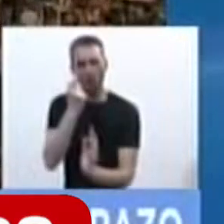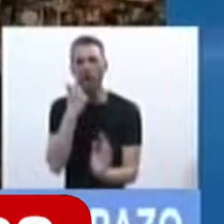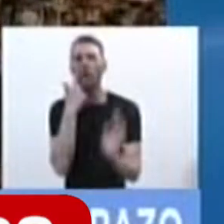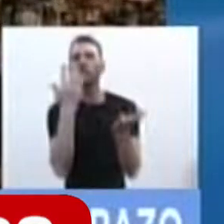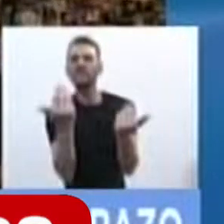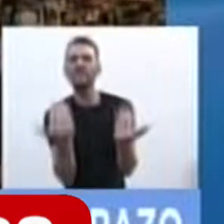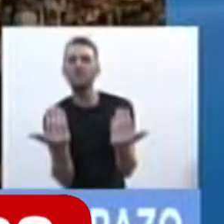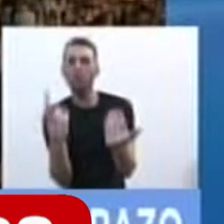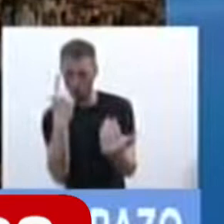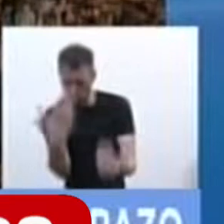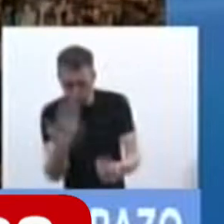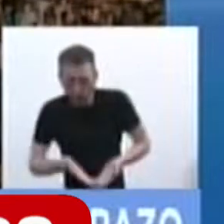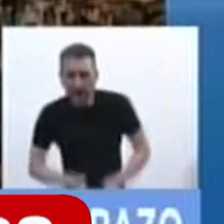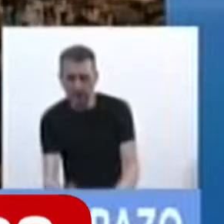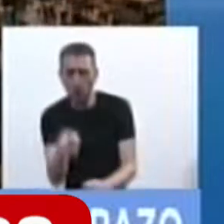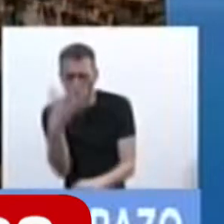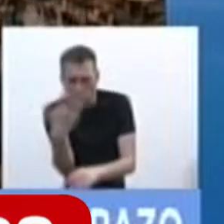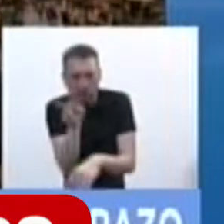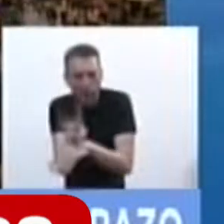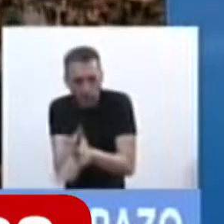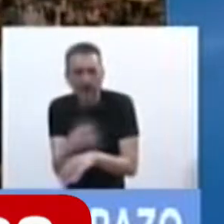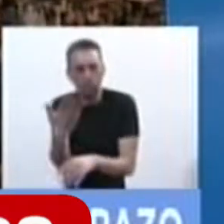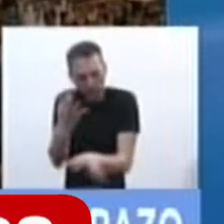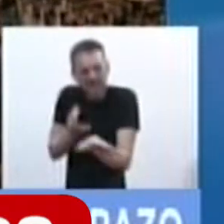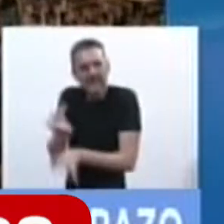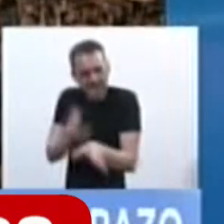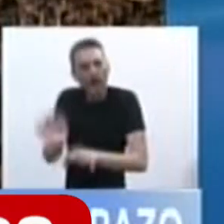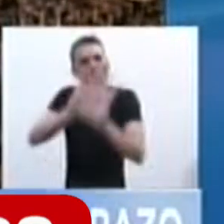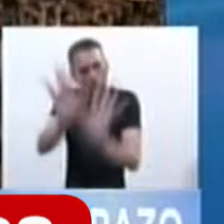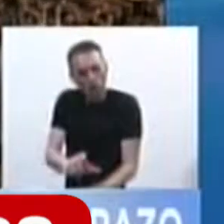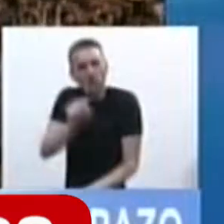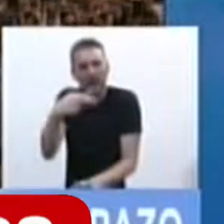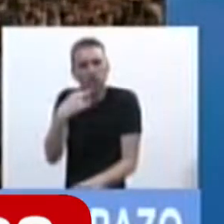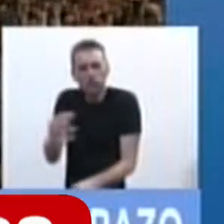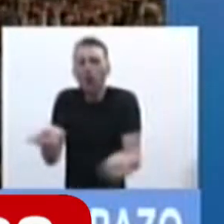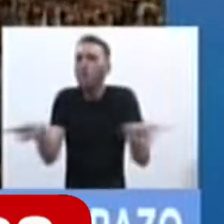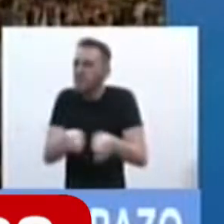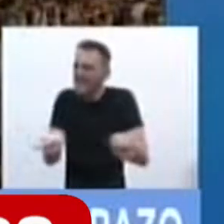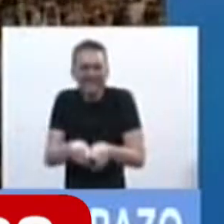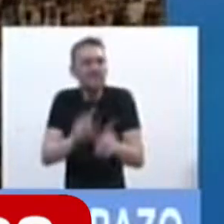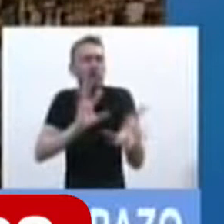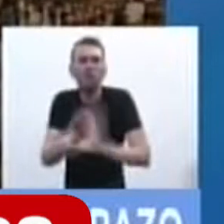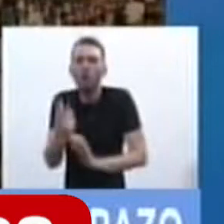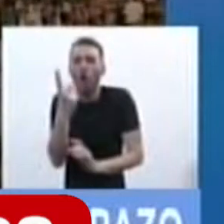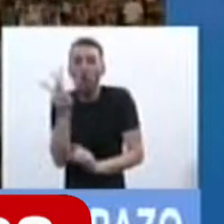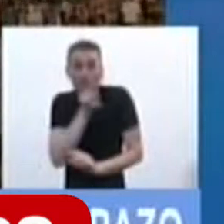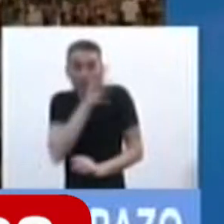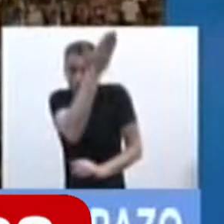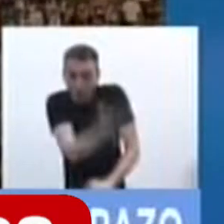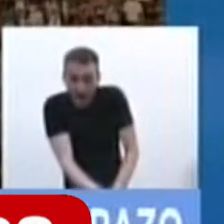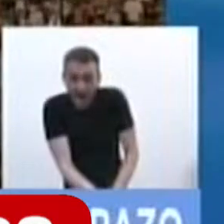demuestren que cuidan, forman a sus hijos en la misma proporción que lo hacemos las